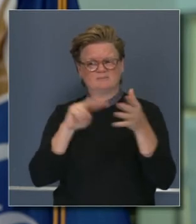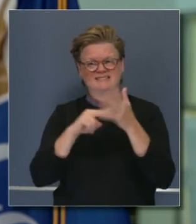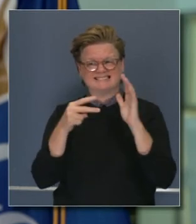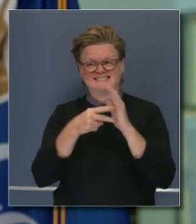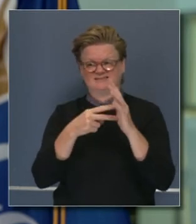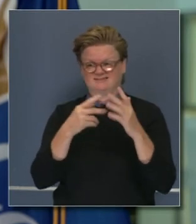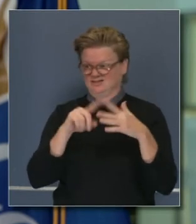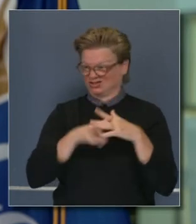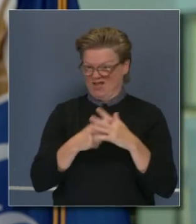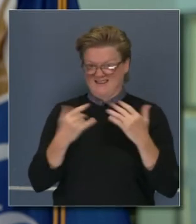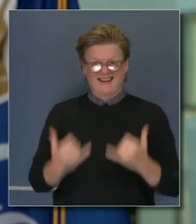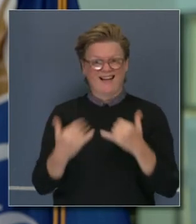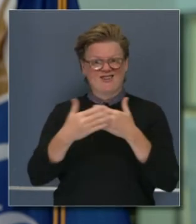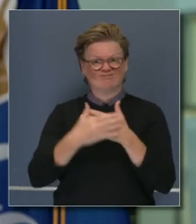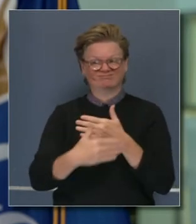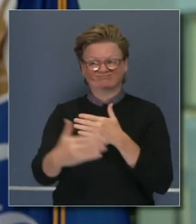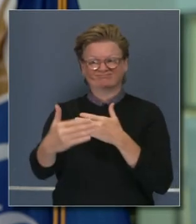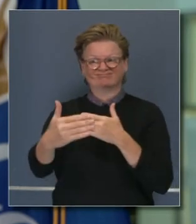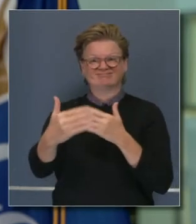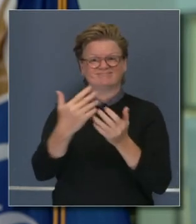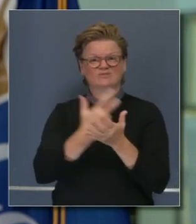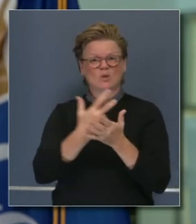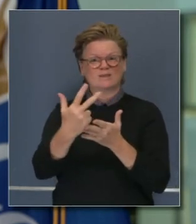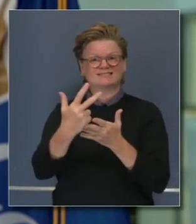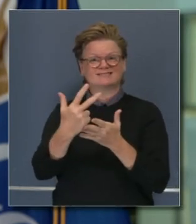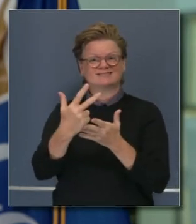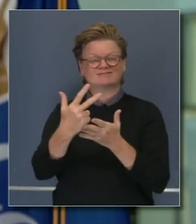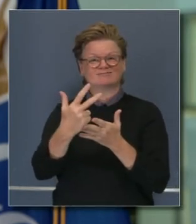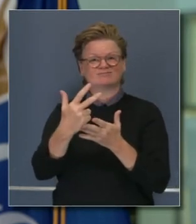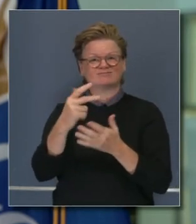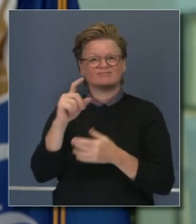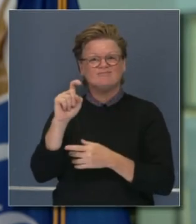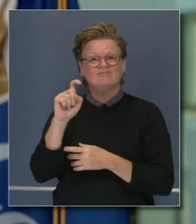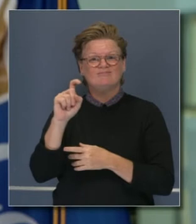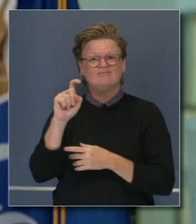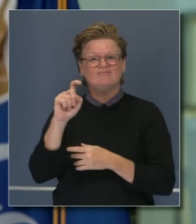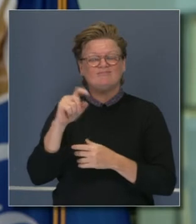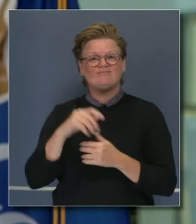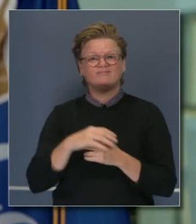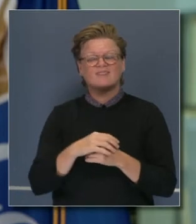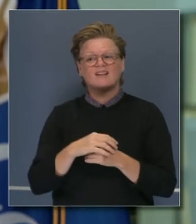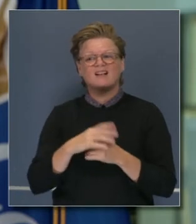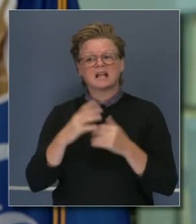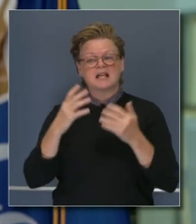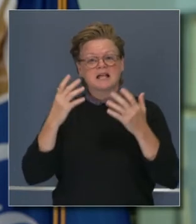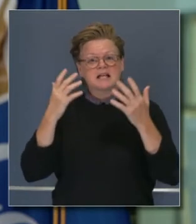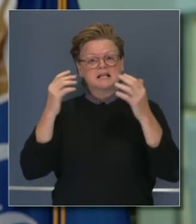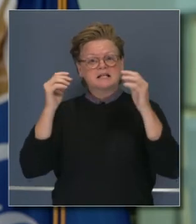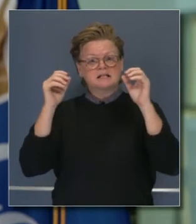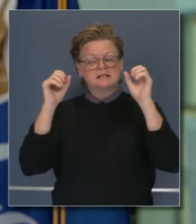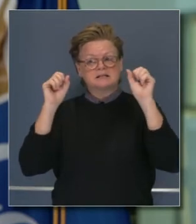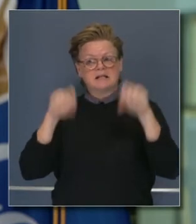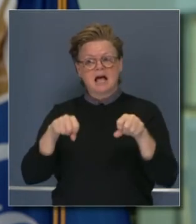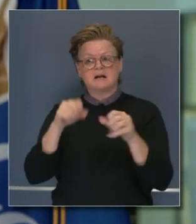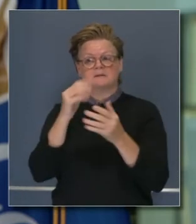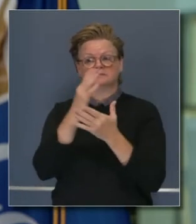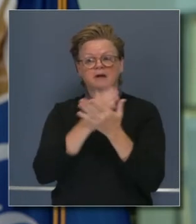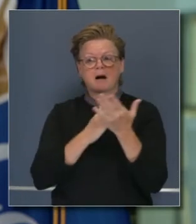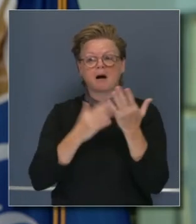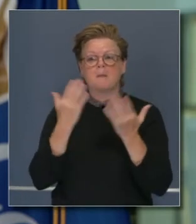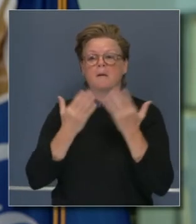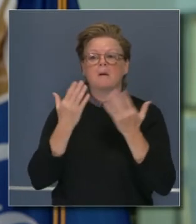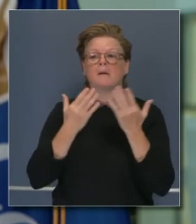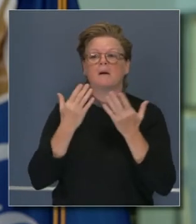de responsabilidad para las escuelas? Si pudiera usted darnos más detalles, ¿se